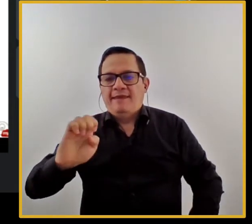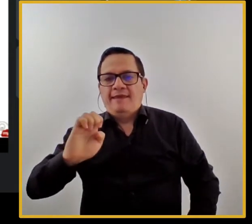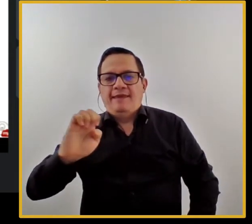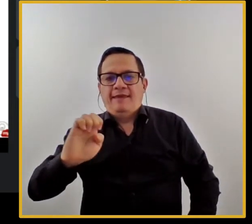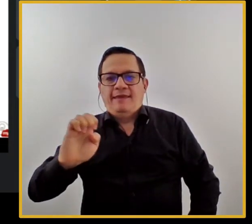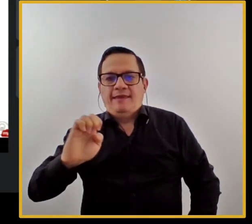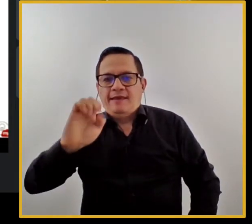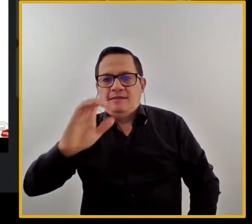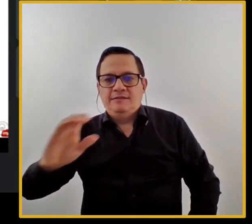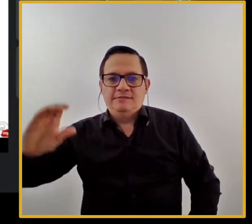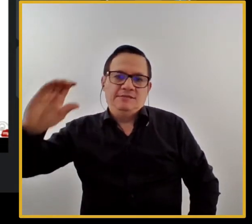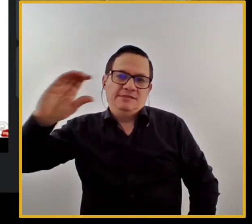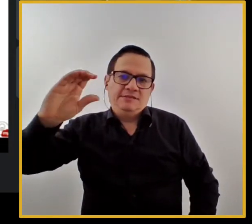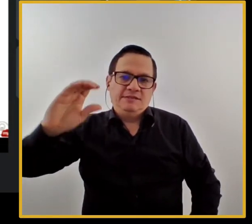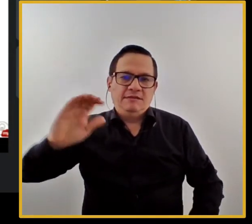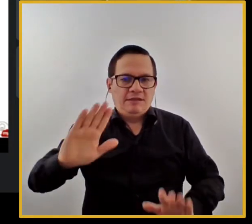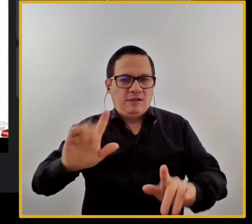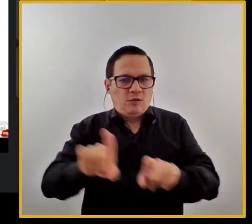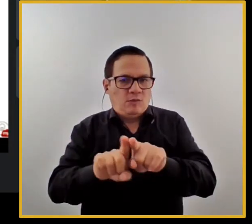¿cierto? Allí